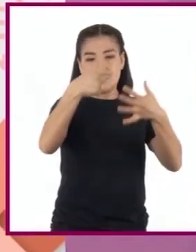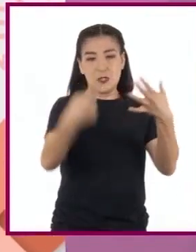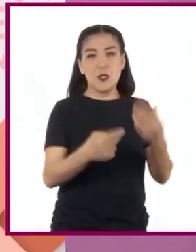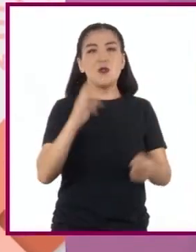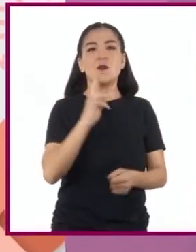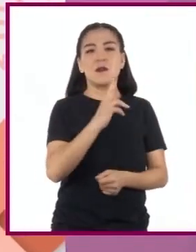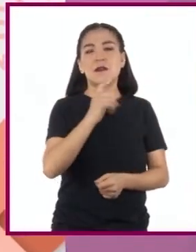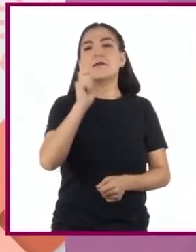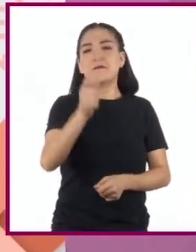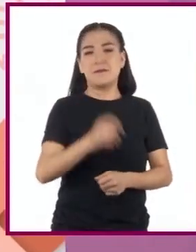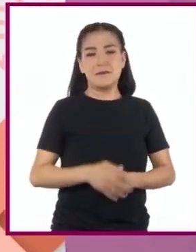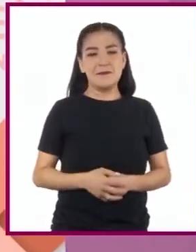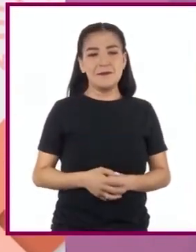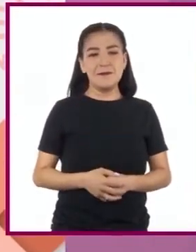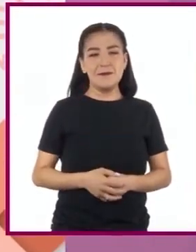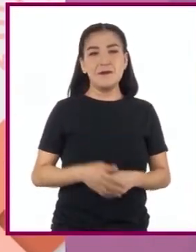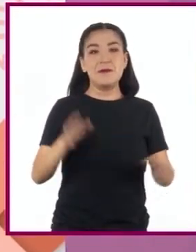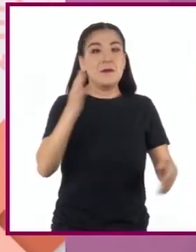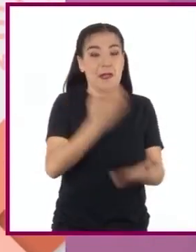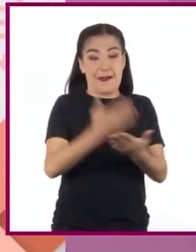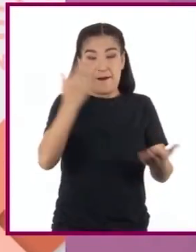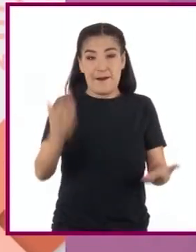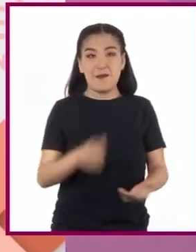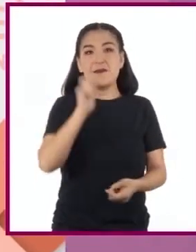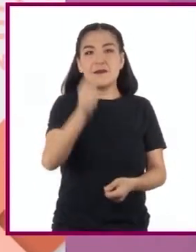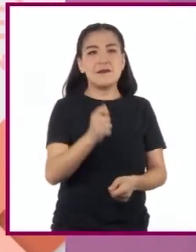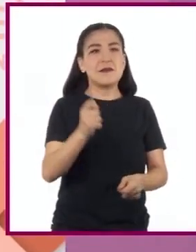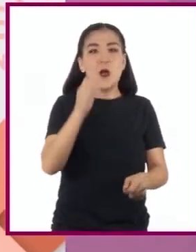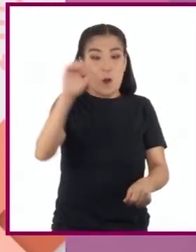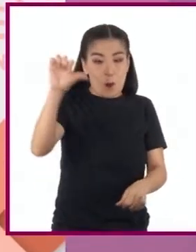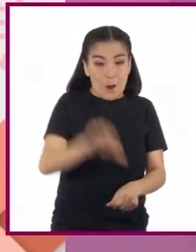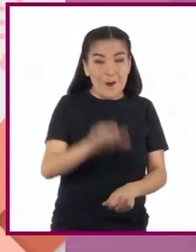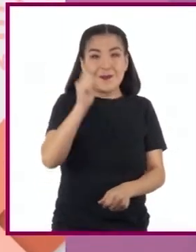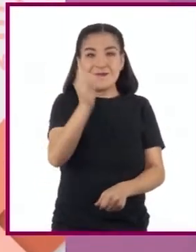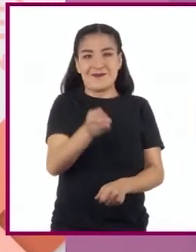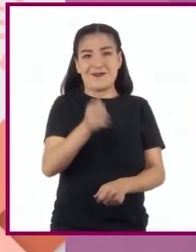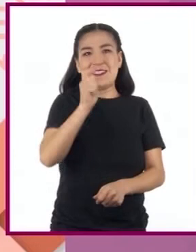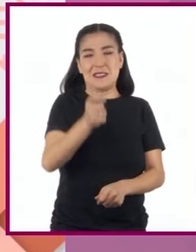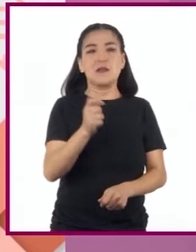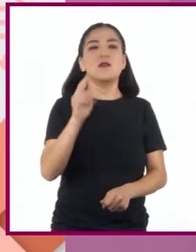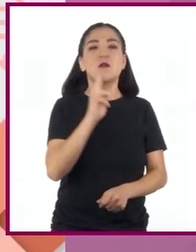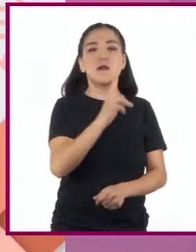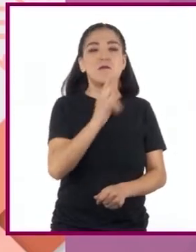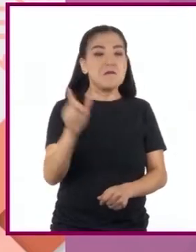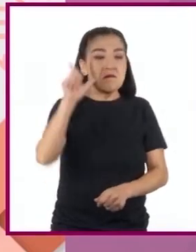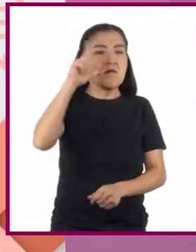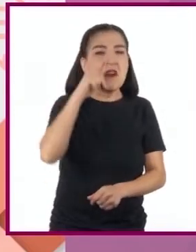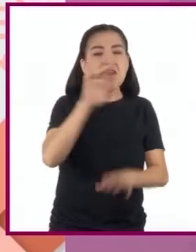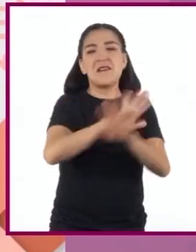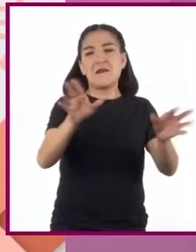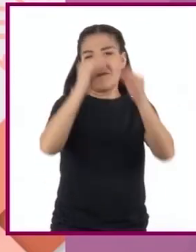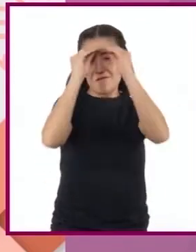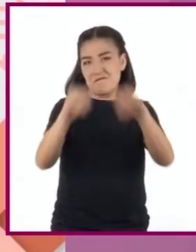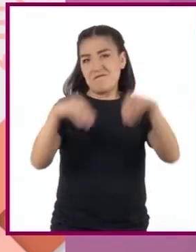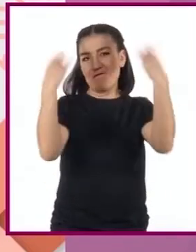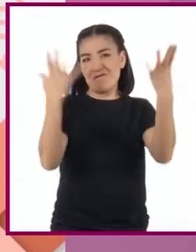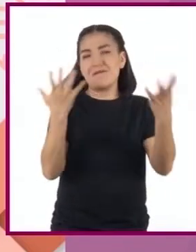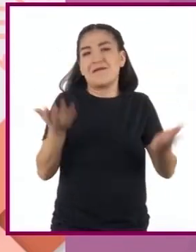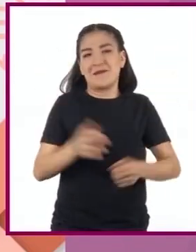son: hecho de actualidad. Lo que hoy es noticia, mañana puede que no tenga ningún valor